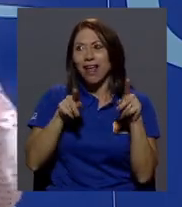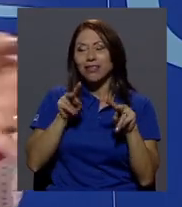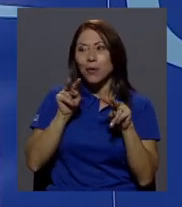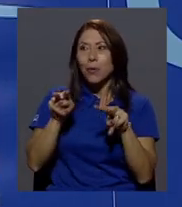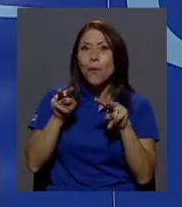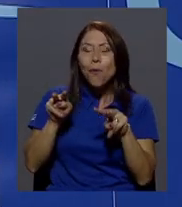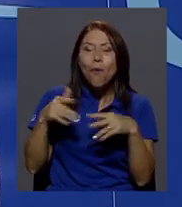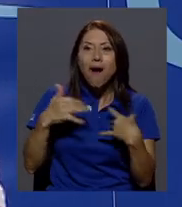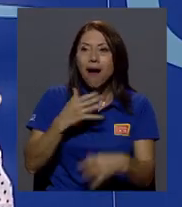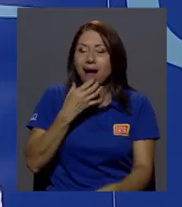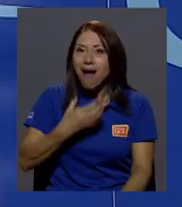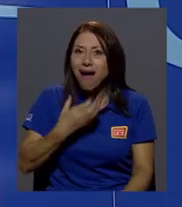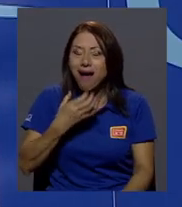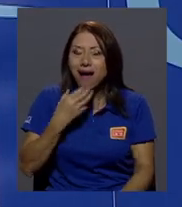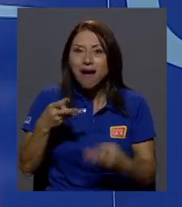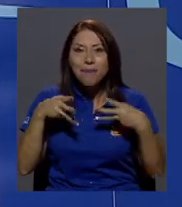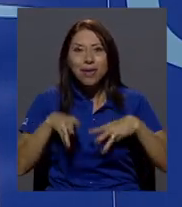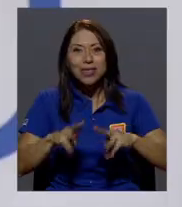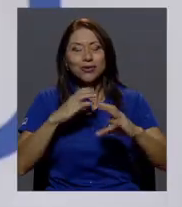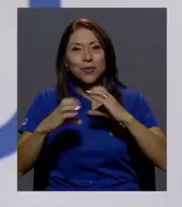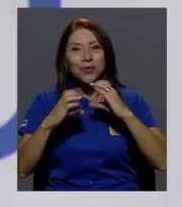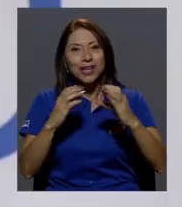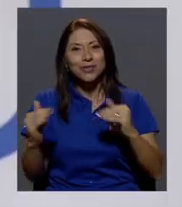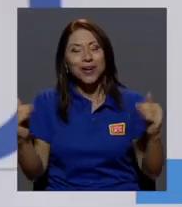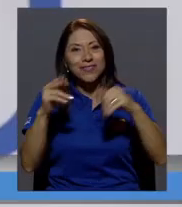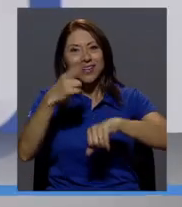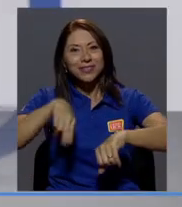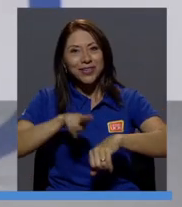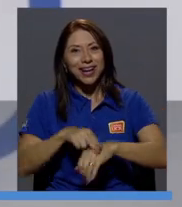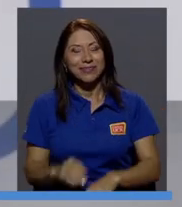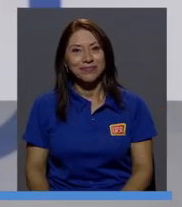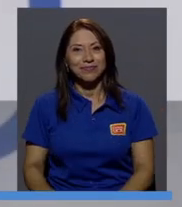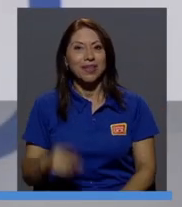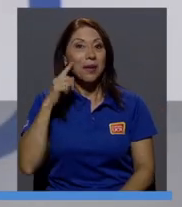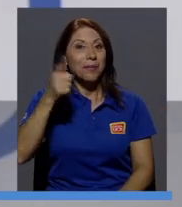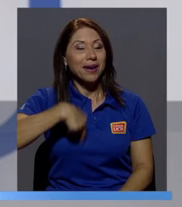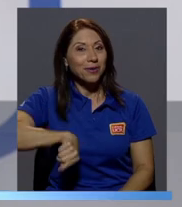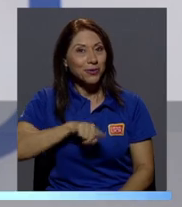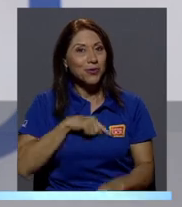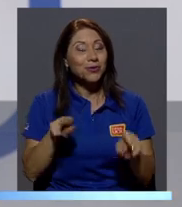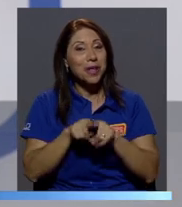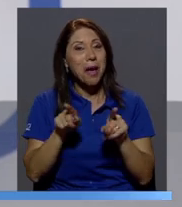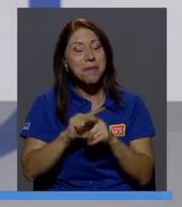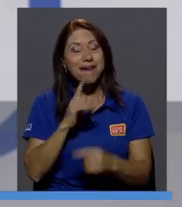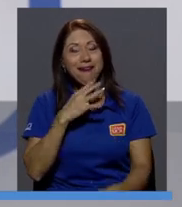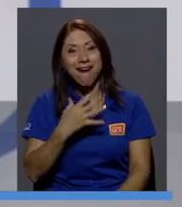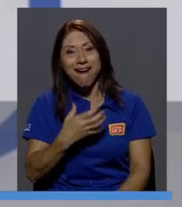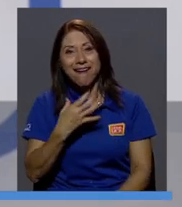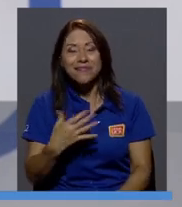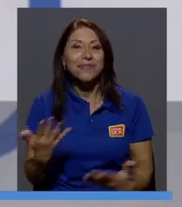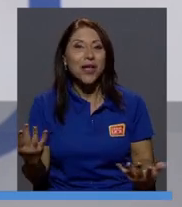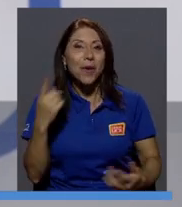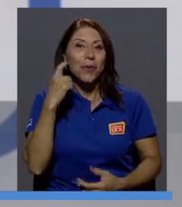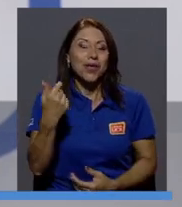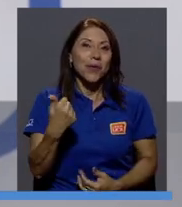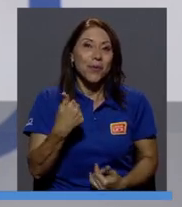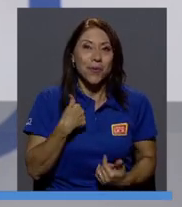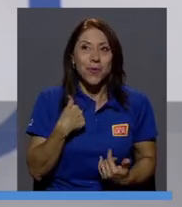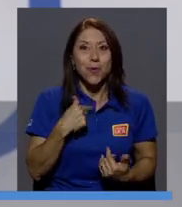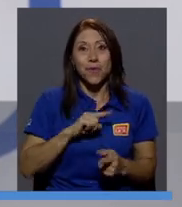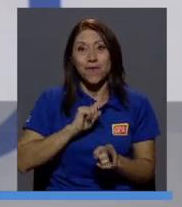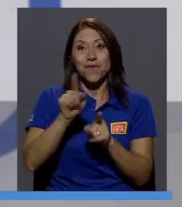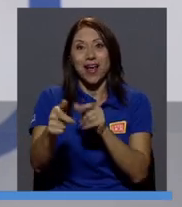atención inclusive de medios de comunicación a nivel nacional sí pues para nosotros esto también ha sido un boom verdad pues obviamente uno llega a la